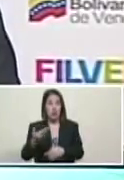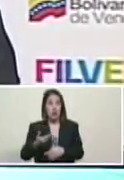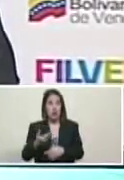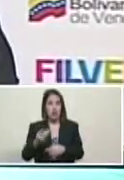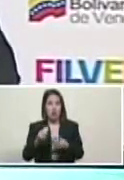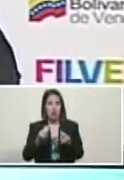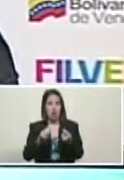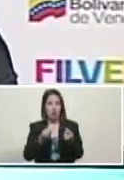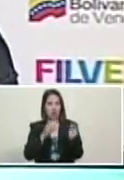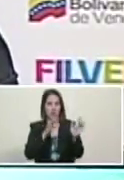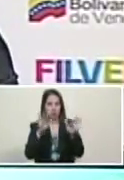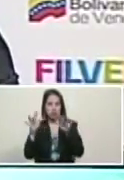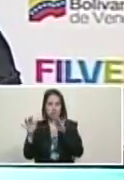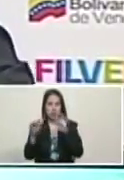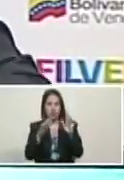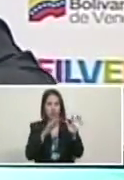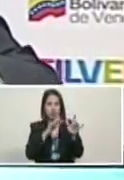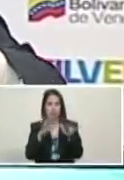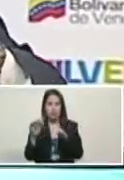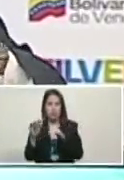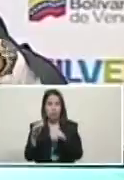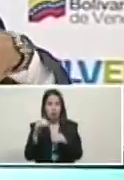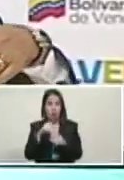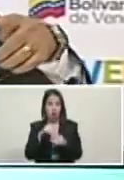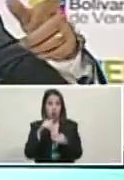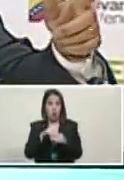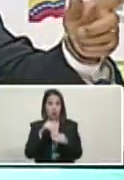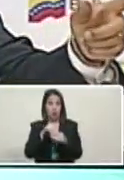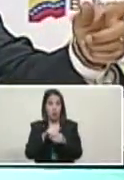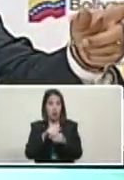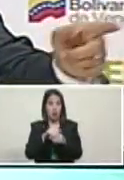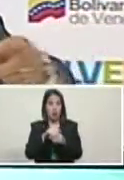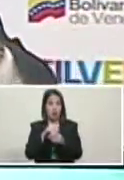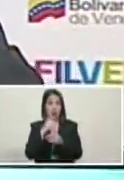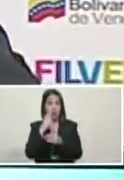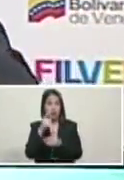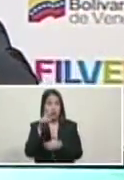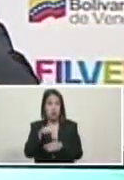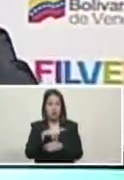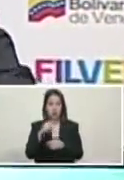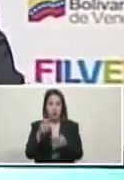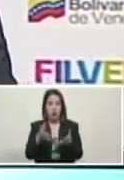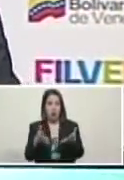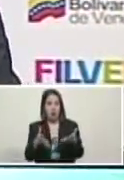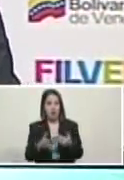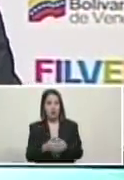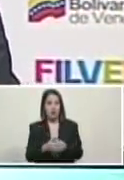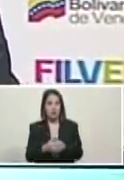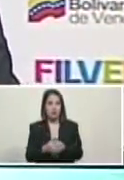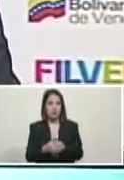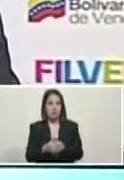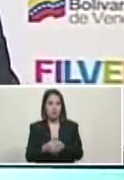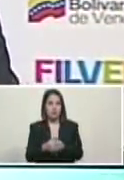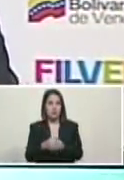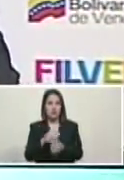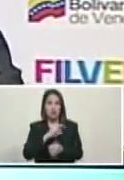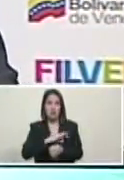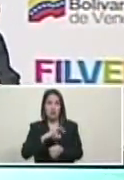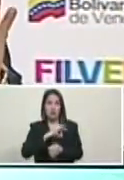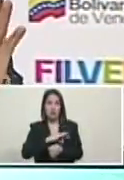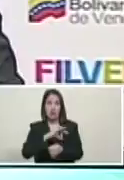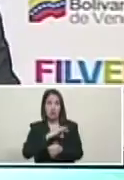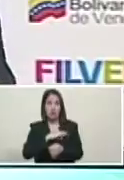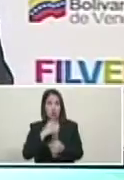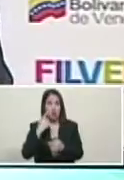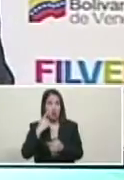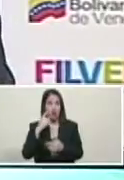manipulación de los votantes que definitivamente determinaron la victoria del señor que va a ser